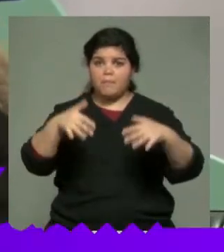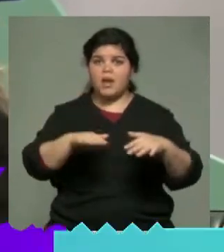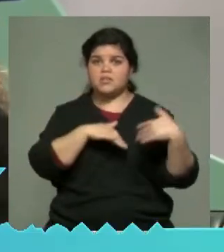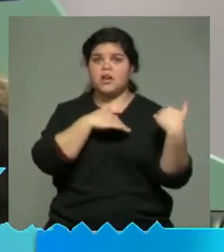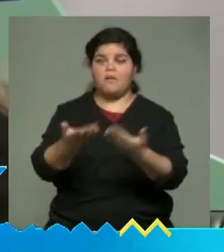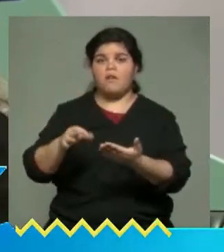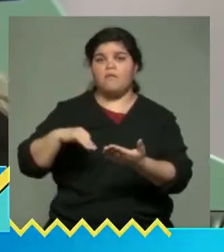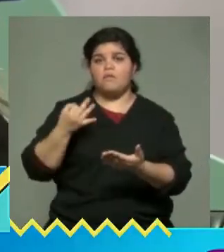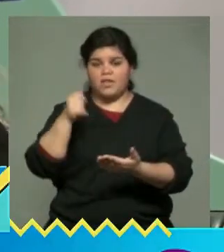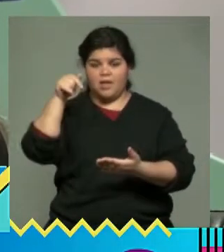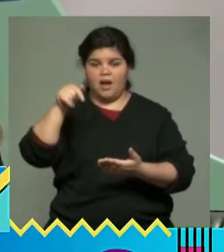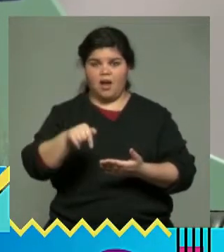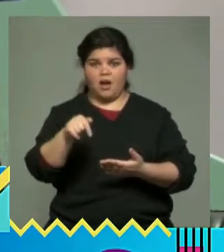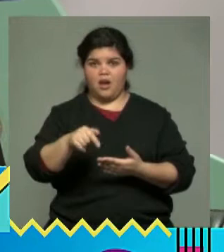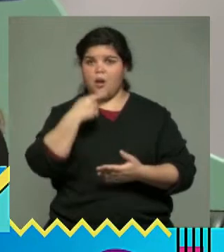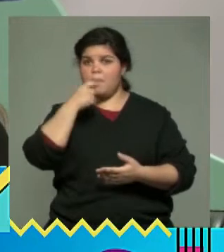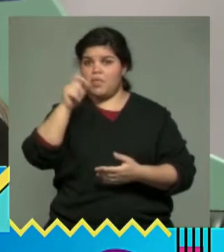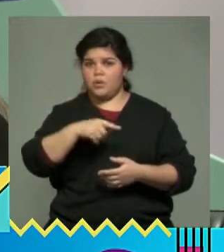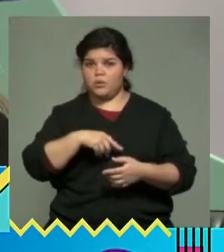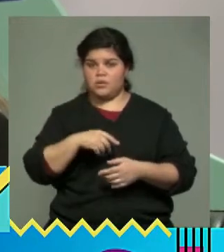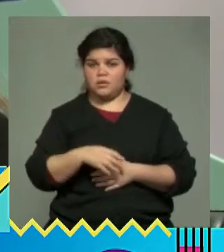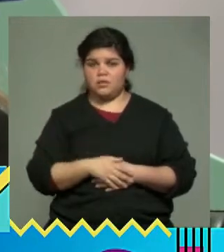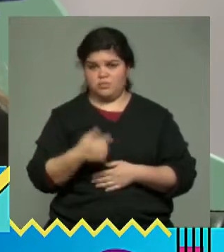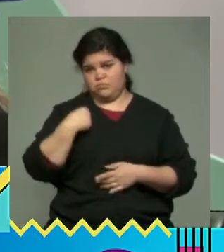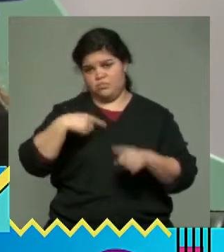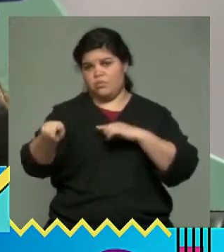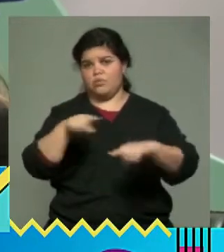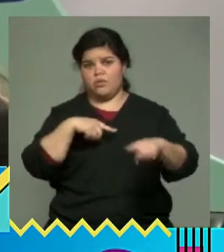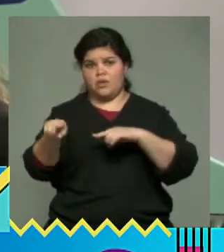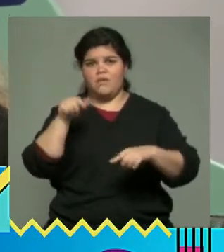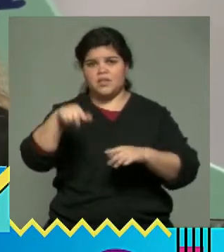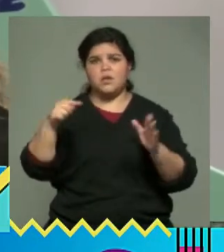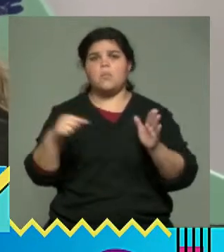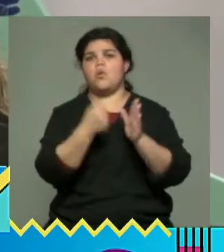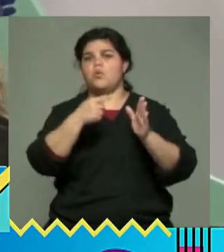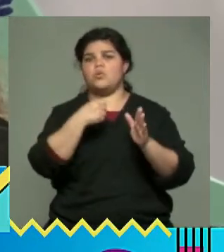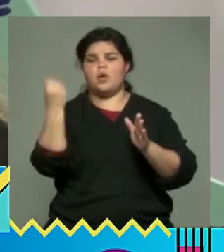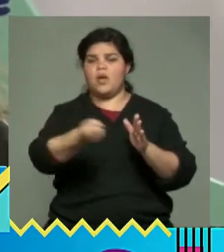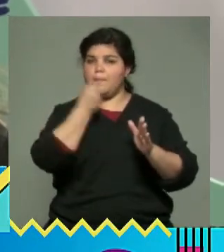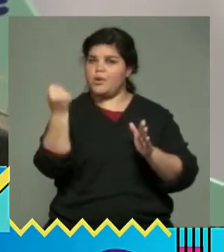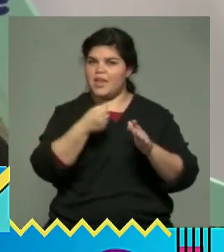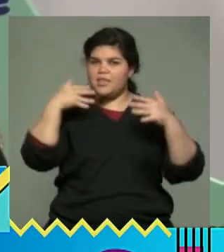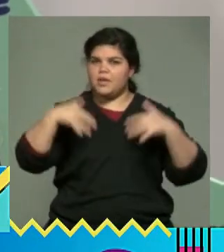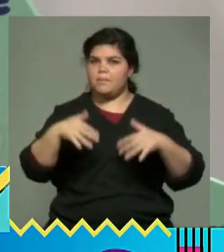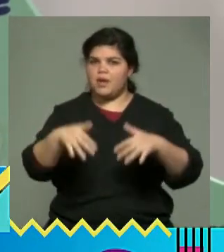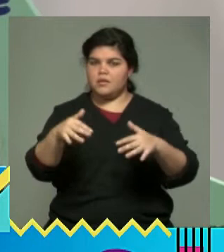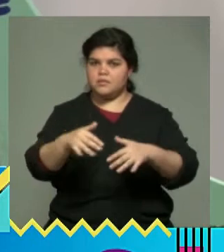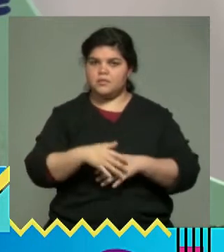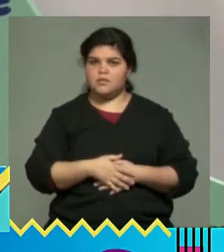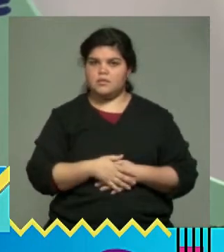hicimos ahora en Mendoza, es justo ese uno de los puntos esenciales de la marcha. Era convocar